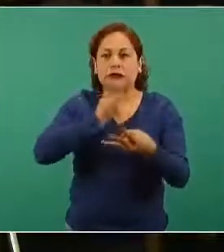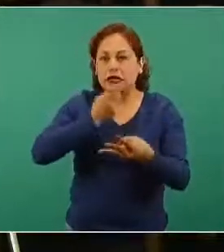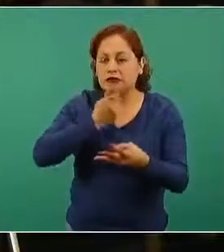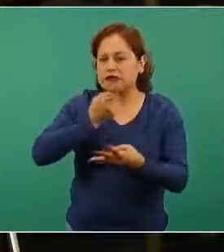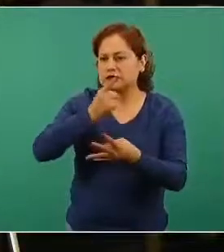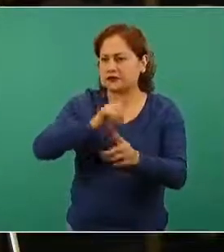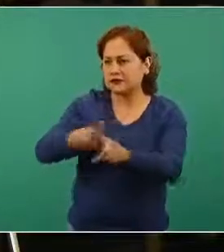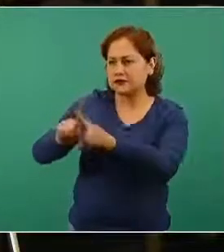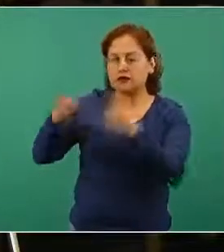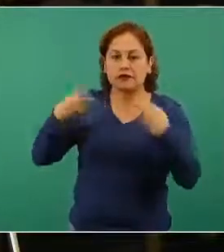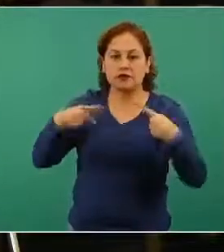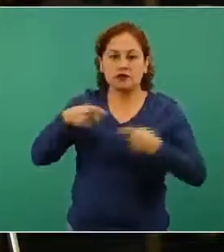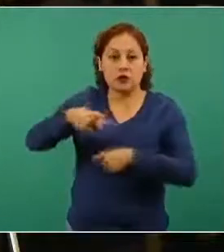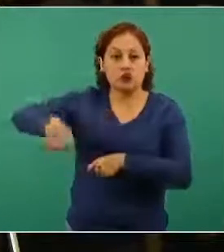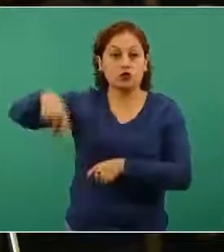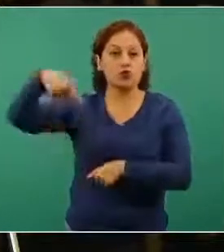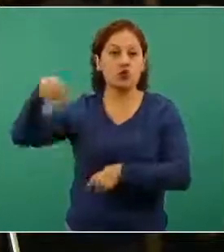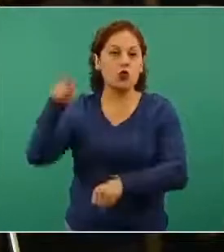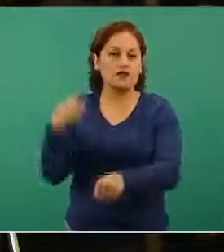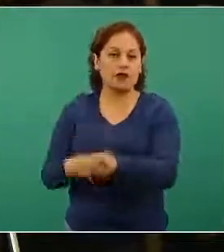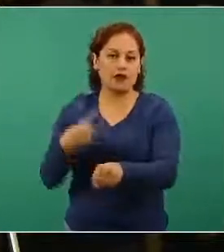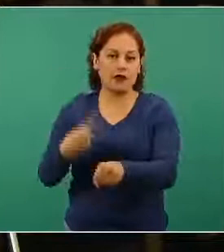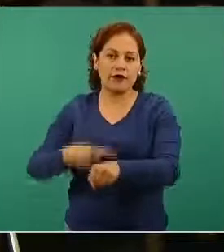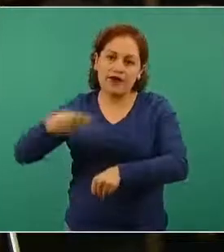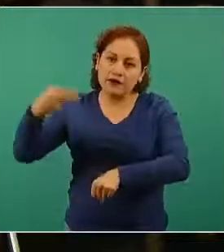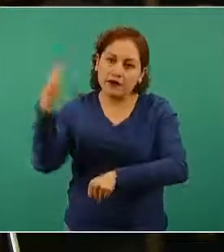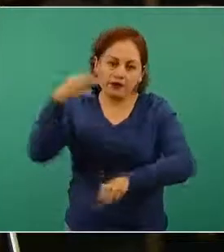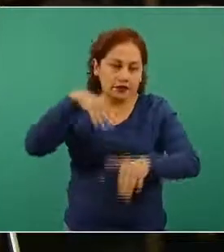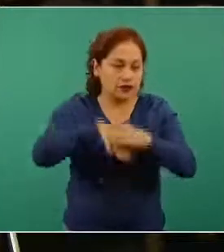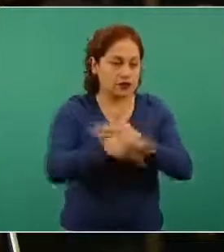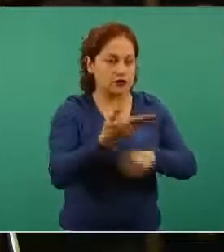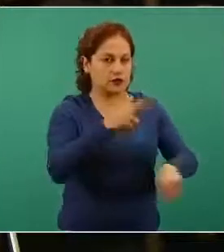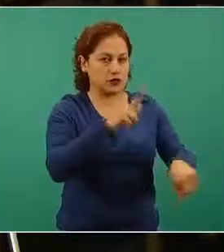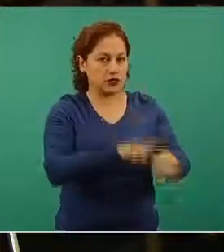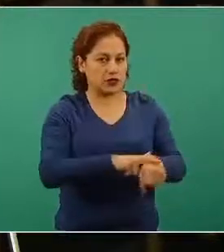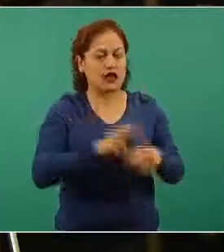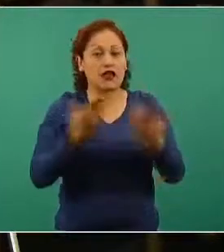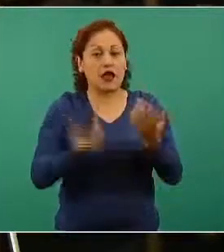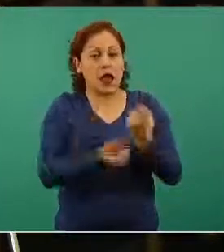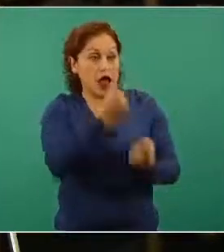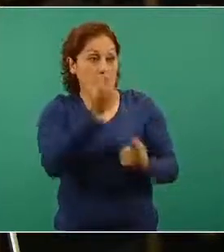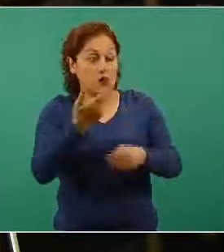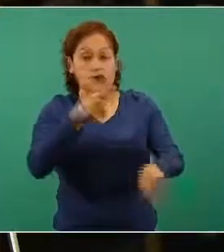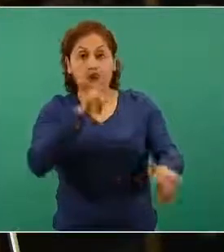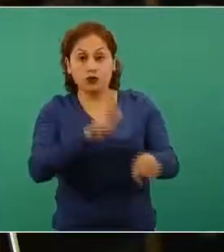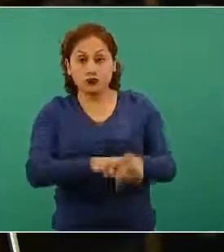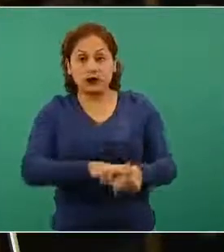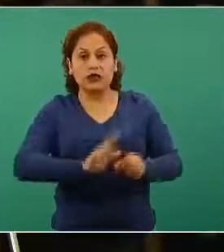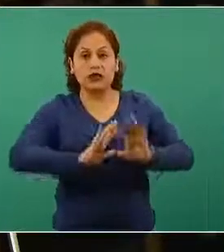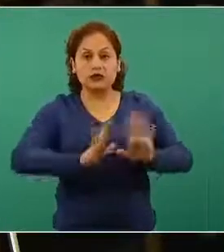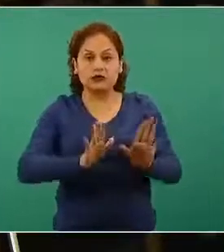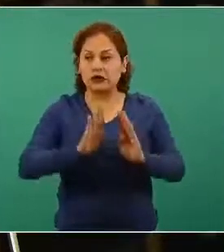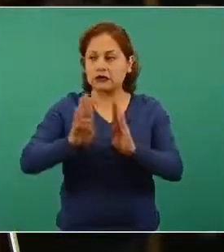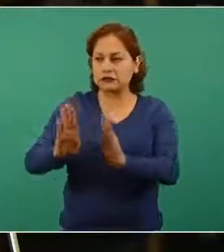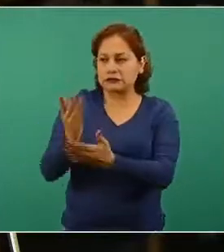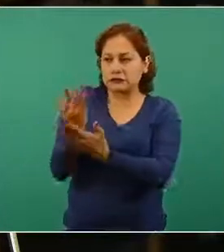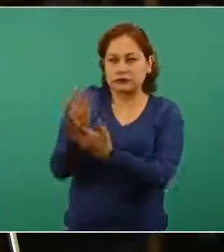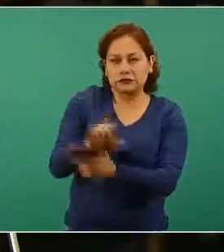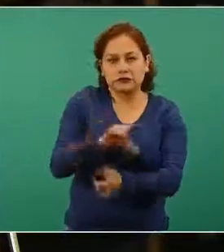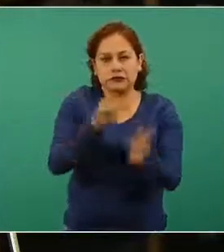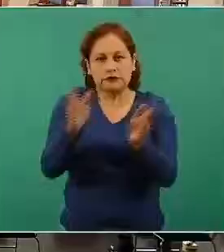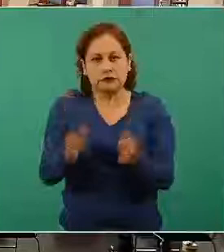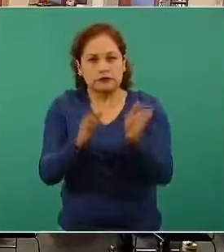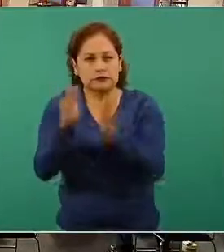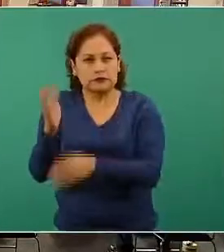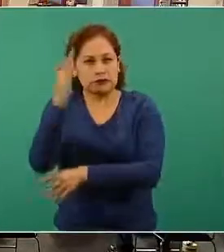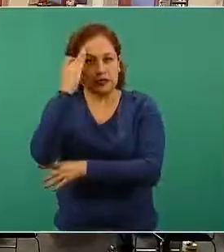Que de alguna manera en algunos centros hospitalarios, no en todos, pero sí en algunos, sí las han ido relegando estos por ejemplo, en